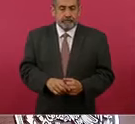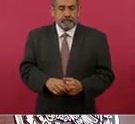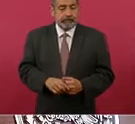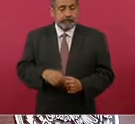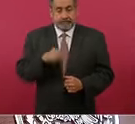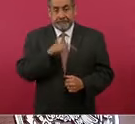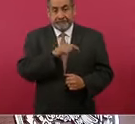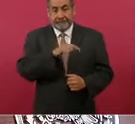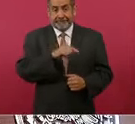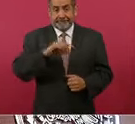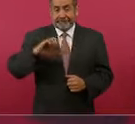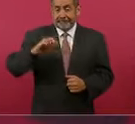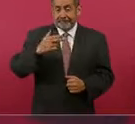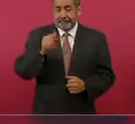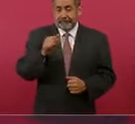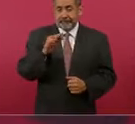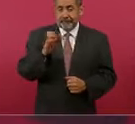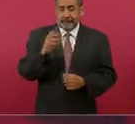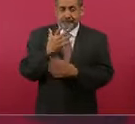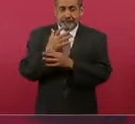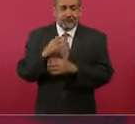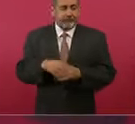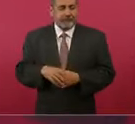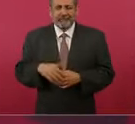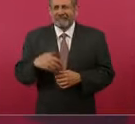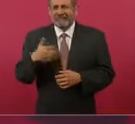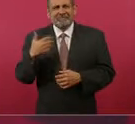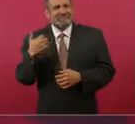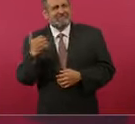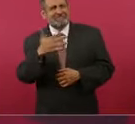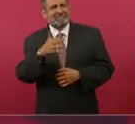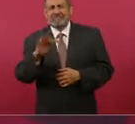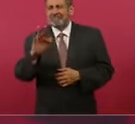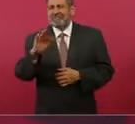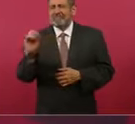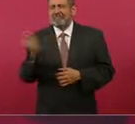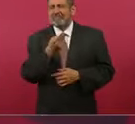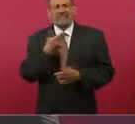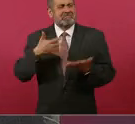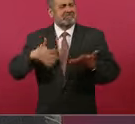Dijo: se nos rajó Fox.